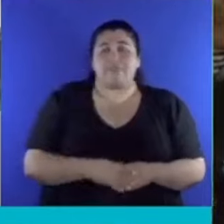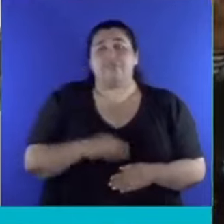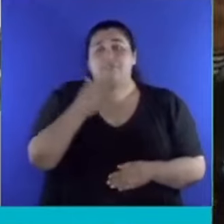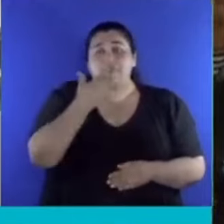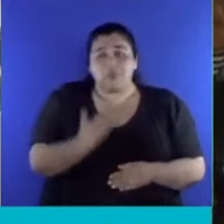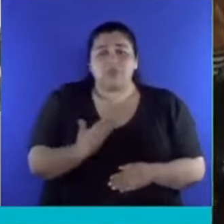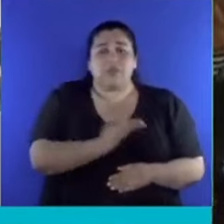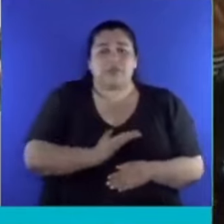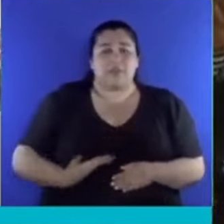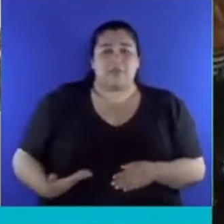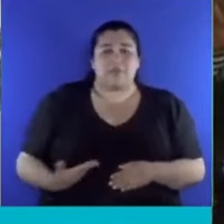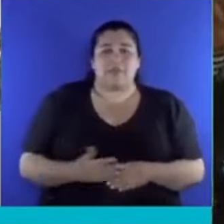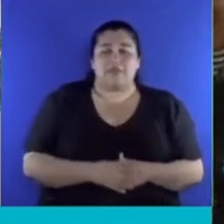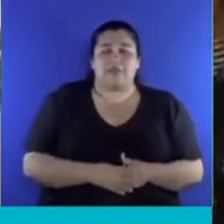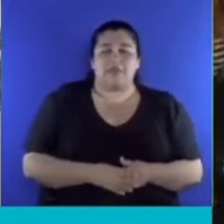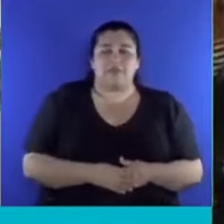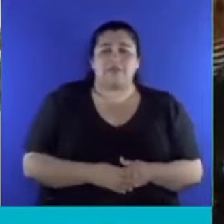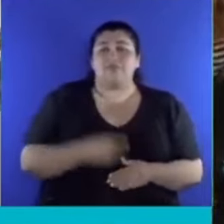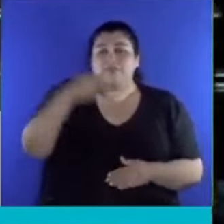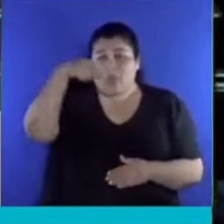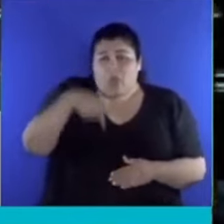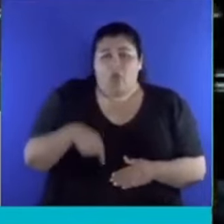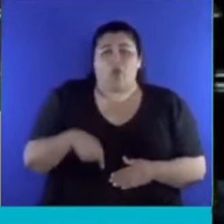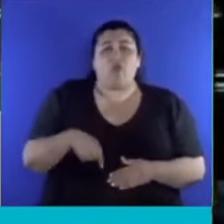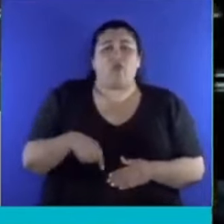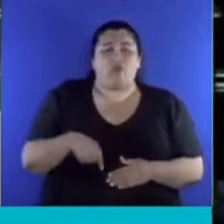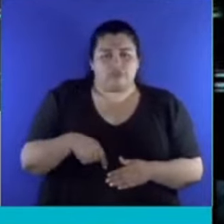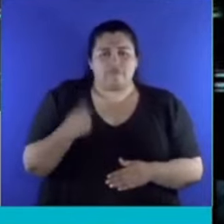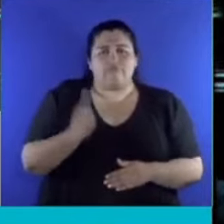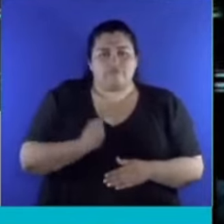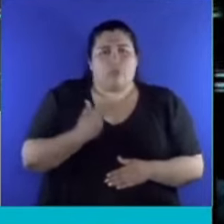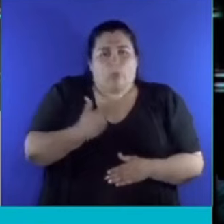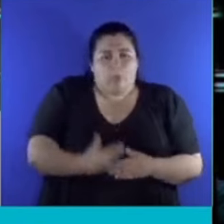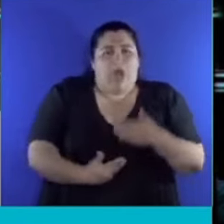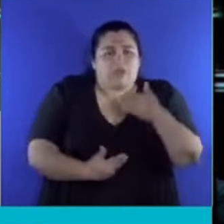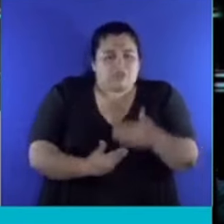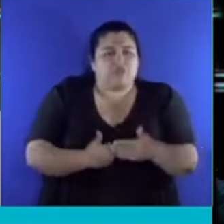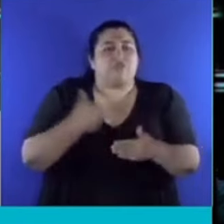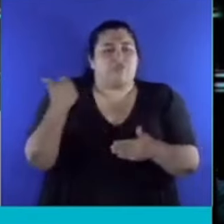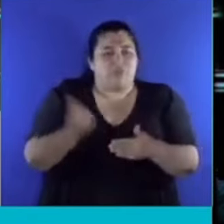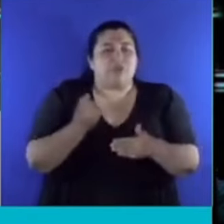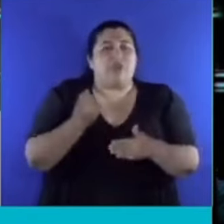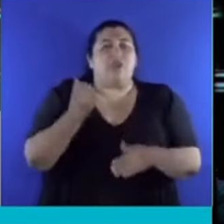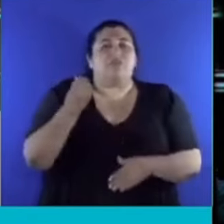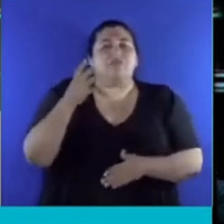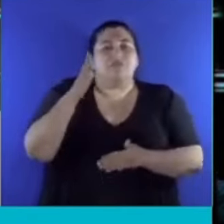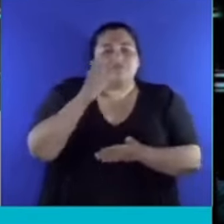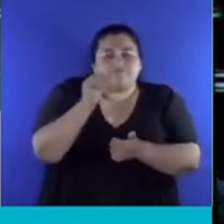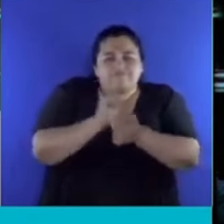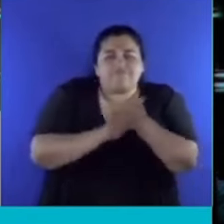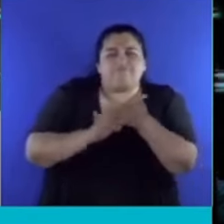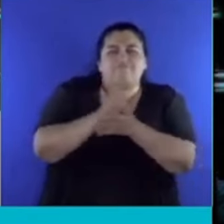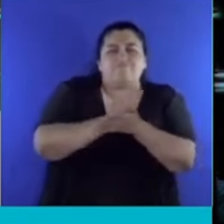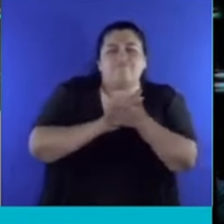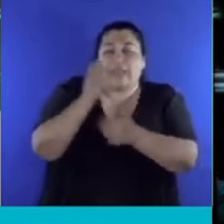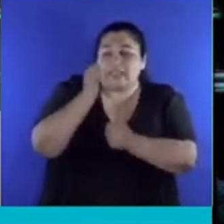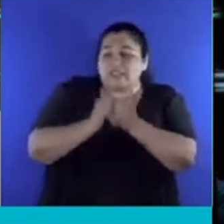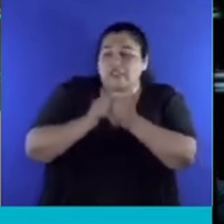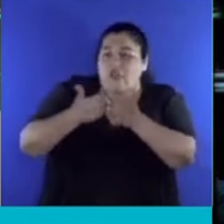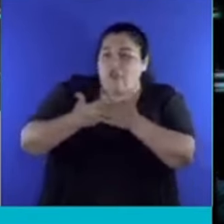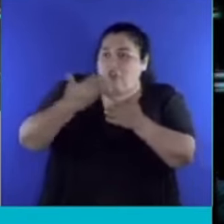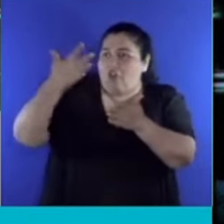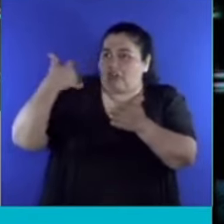Gracias señor presidente hoy estamos dando un paso muy importante en la reparación histórica